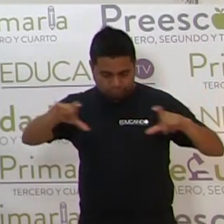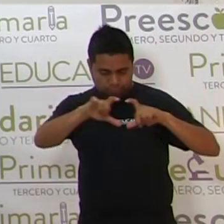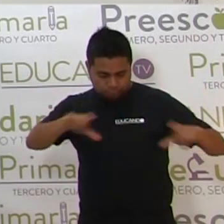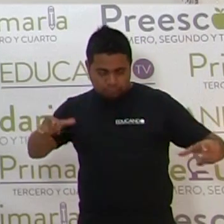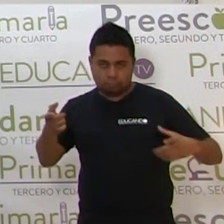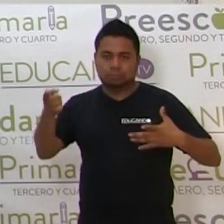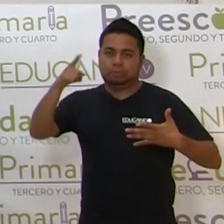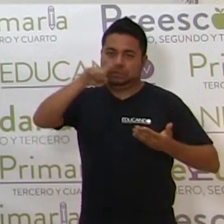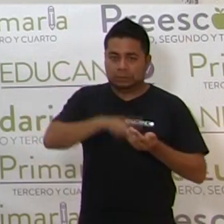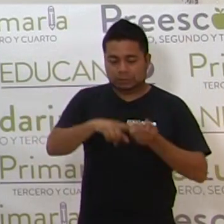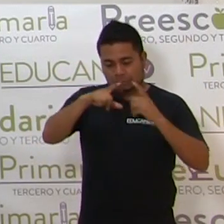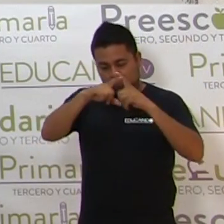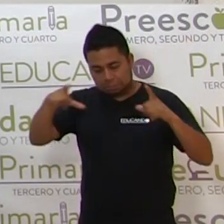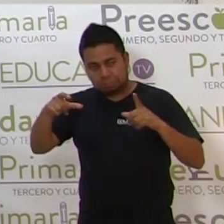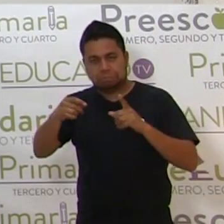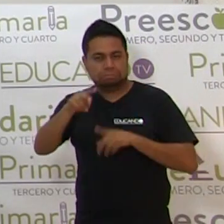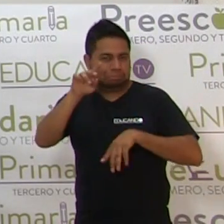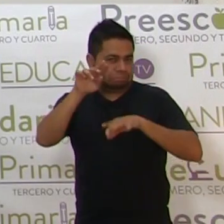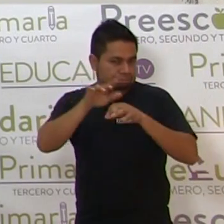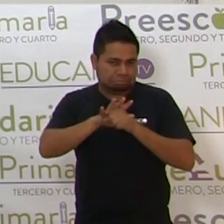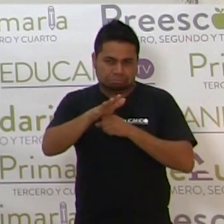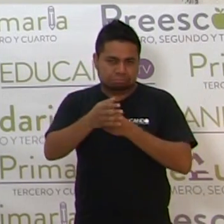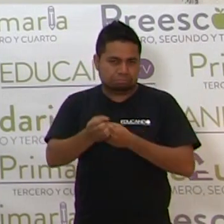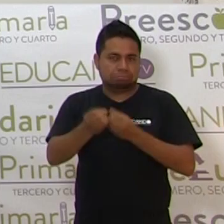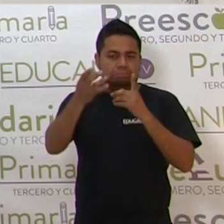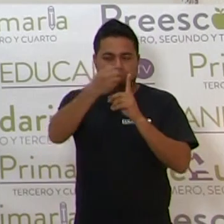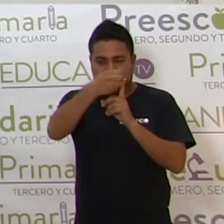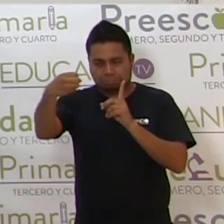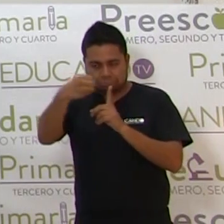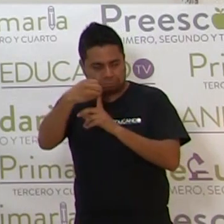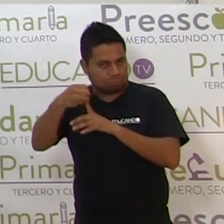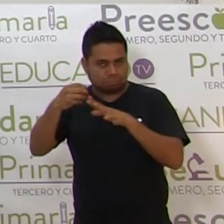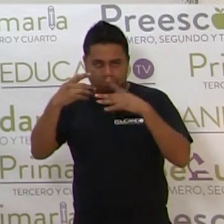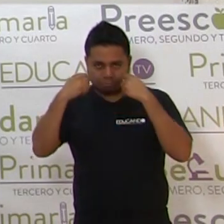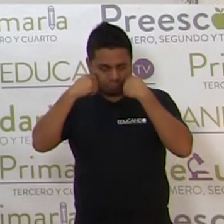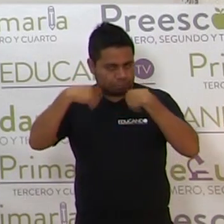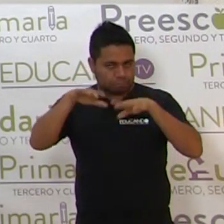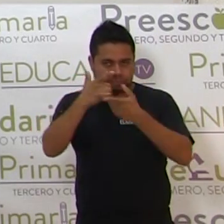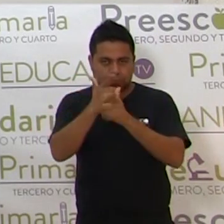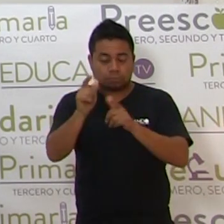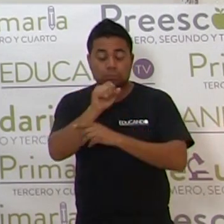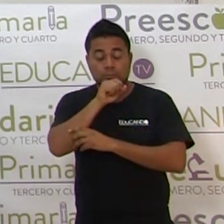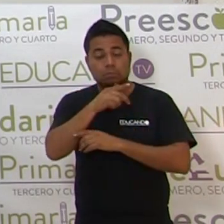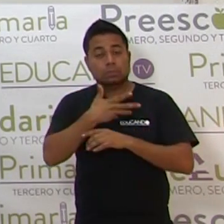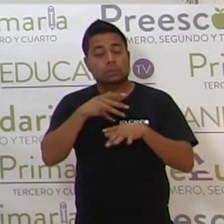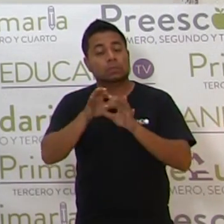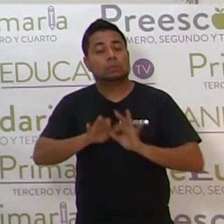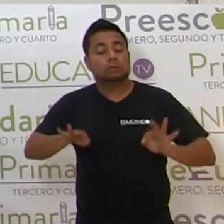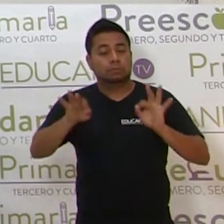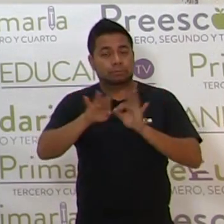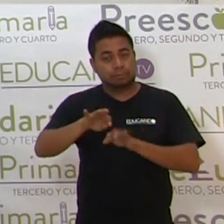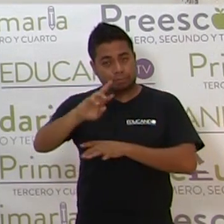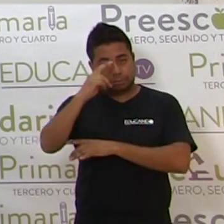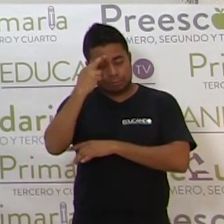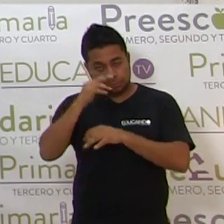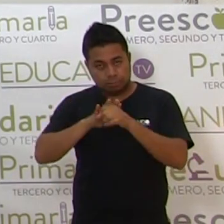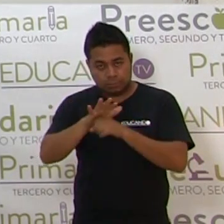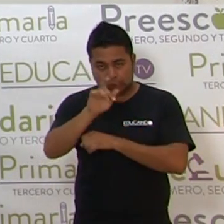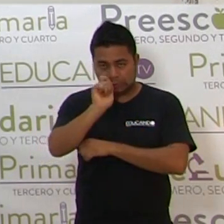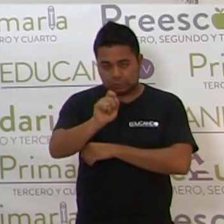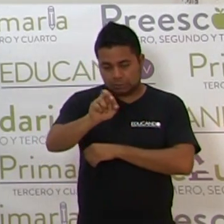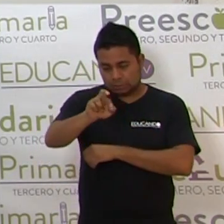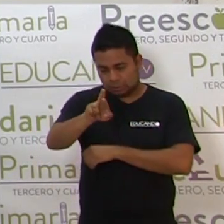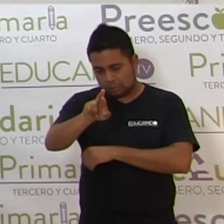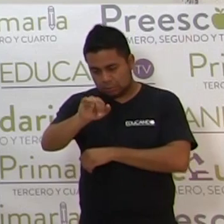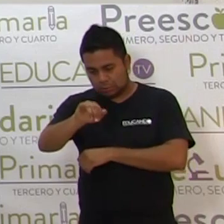estrofa va a depender del número de versos que contenga. Es importante también recordar que hablamos sobre la rima. ¿Recuerdas